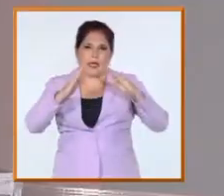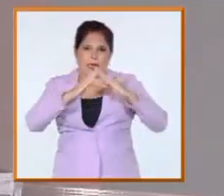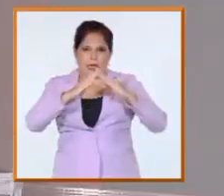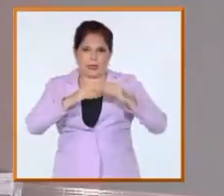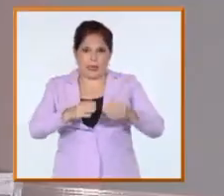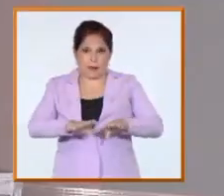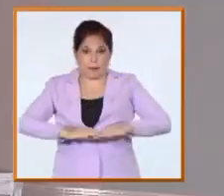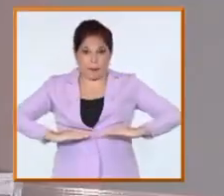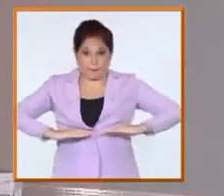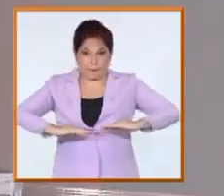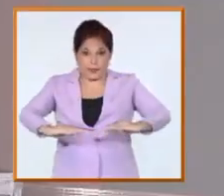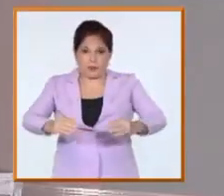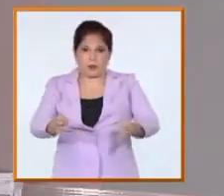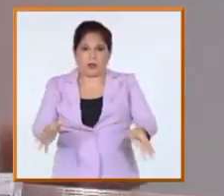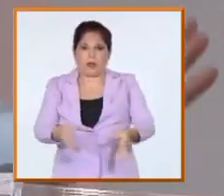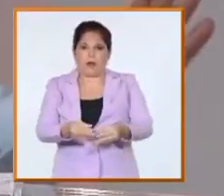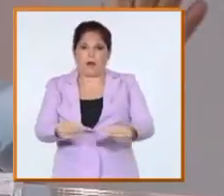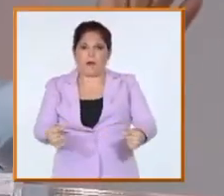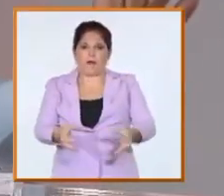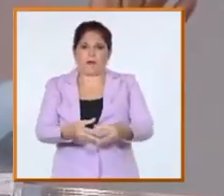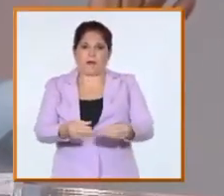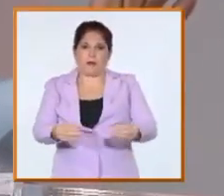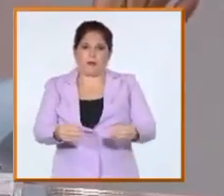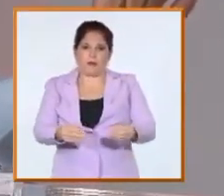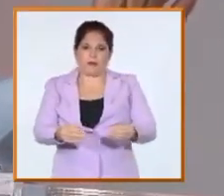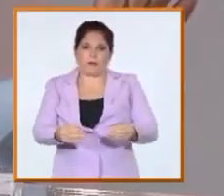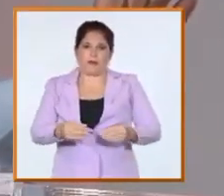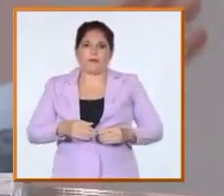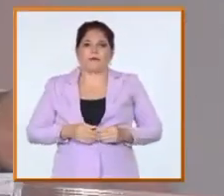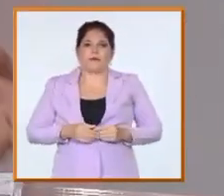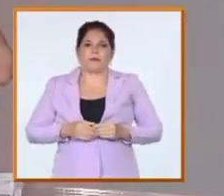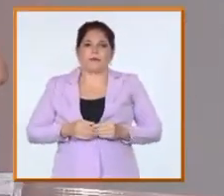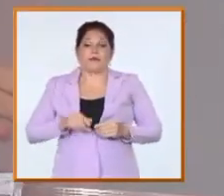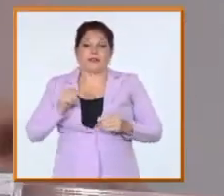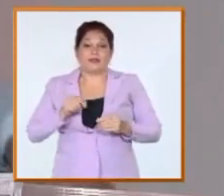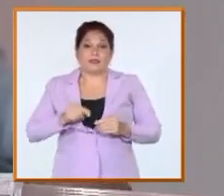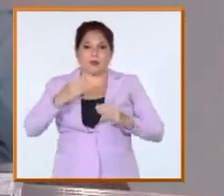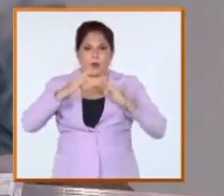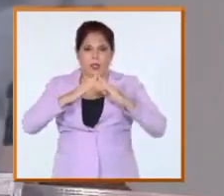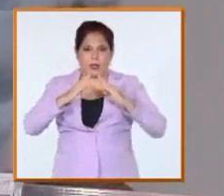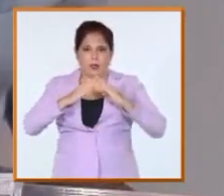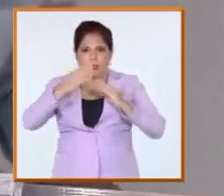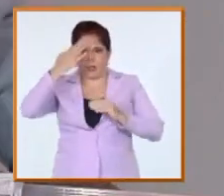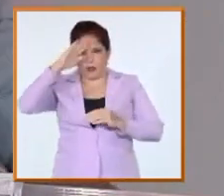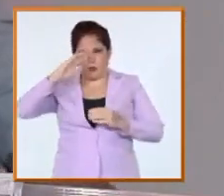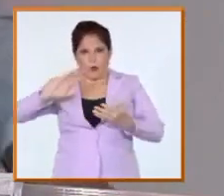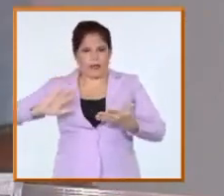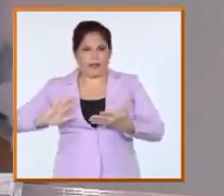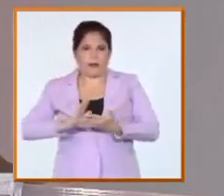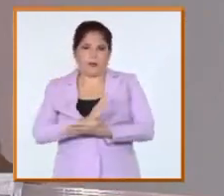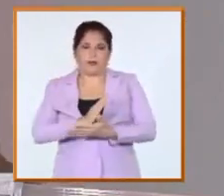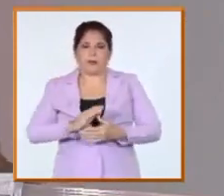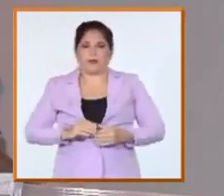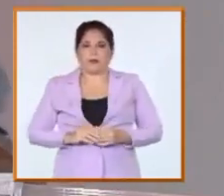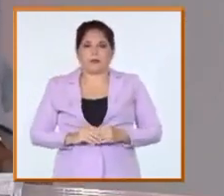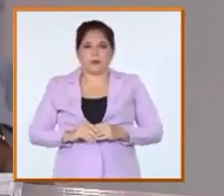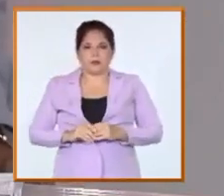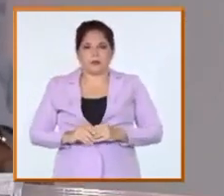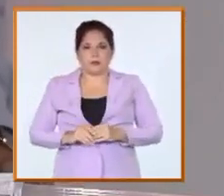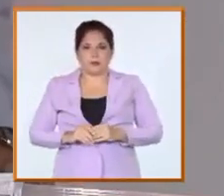el Cuba los pisos de tierra en Cuba se eliminaron cuando yo explicaba de las viviendas es